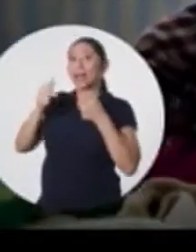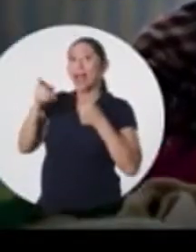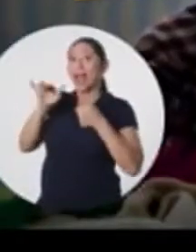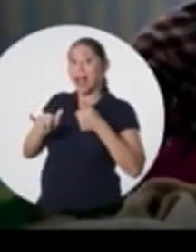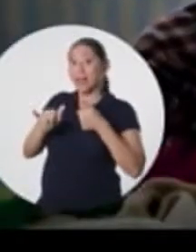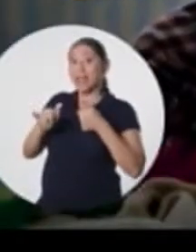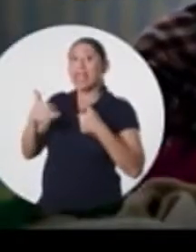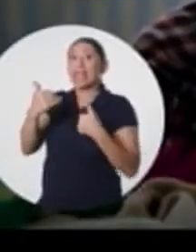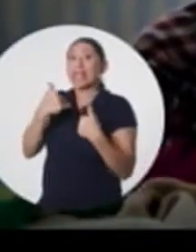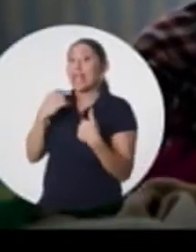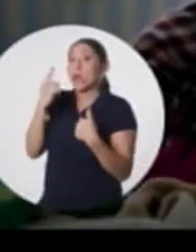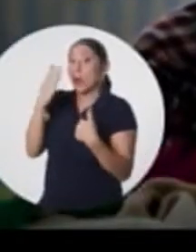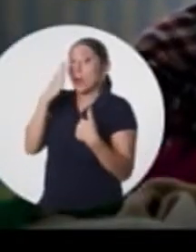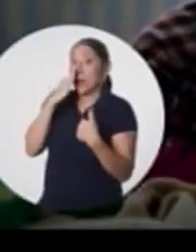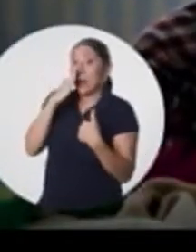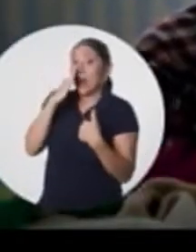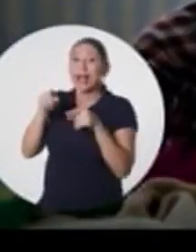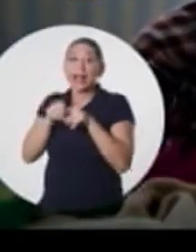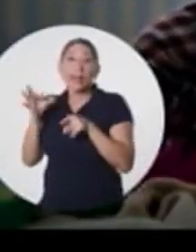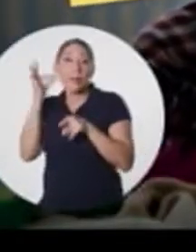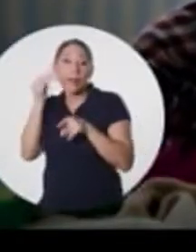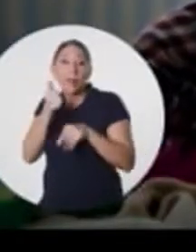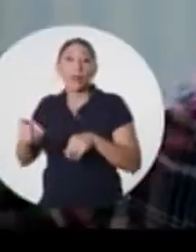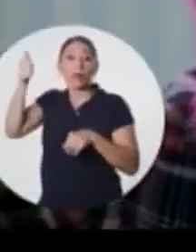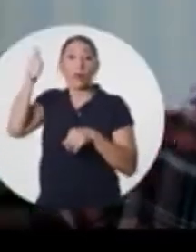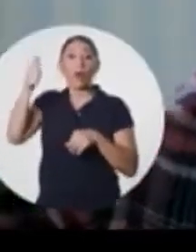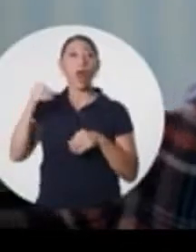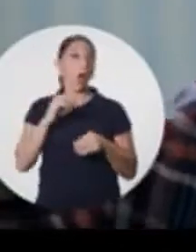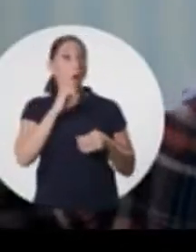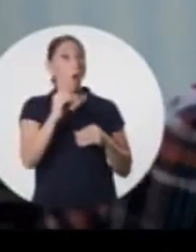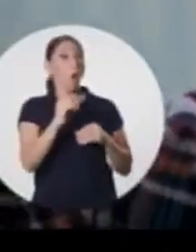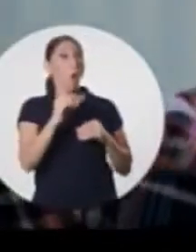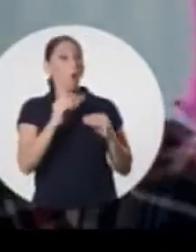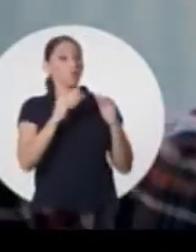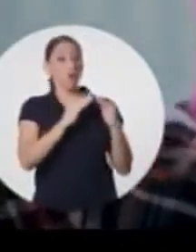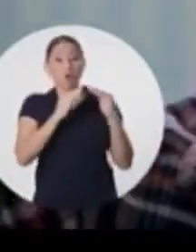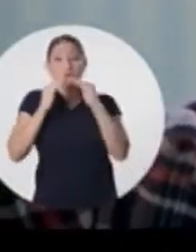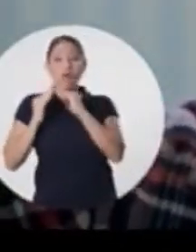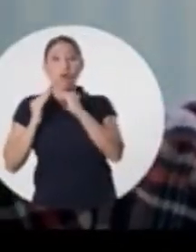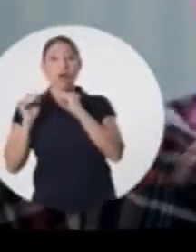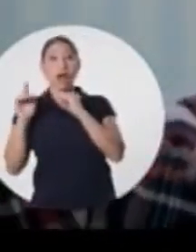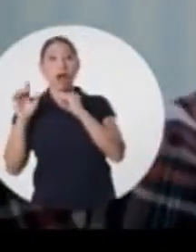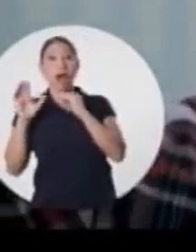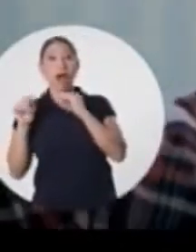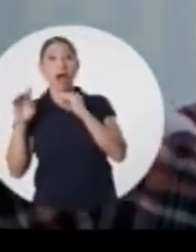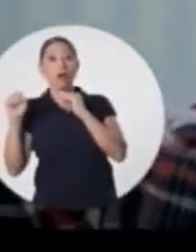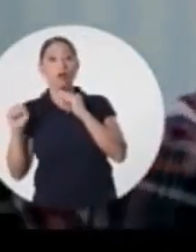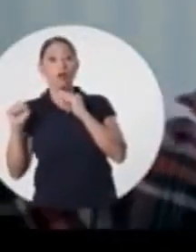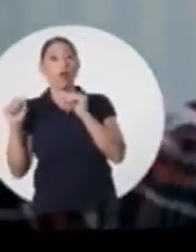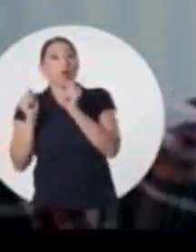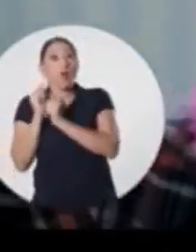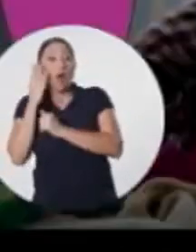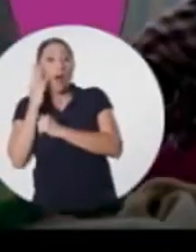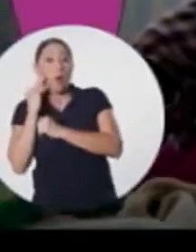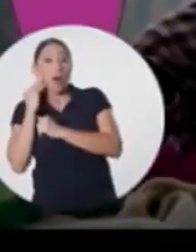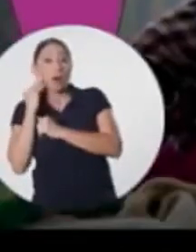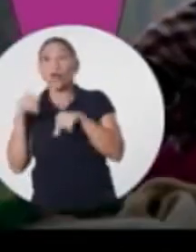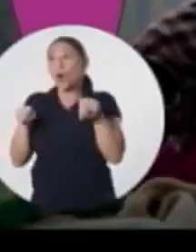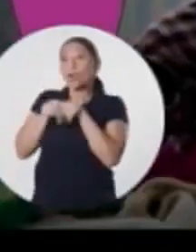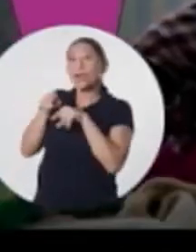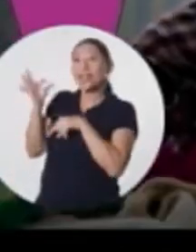que tiene mamá y una hermana mayor. O la de nuestro vecino Carlos, que vive con sus abuelos. O la